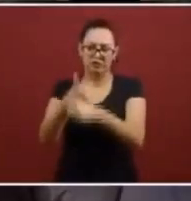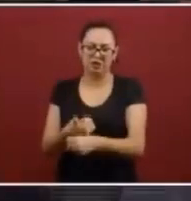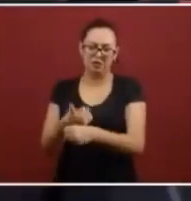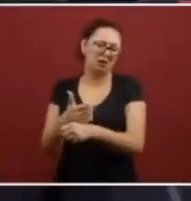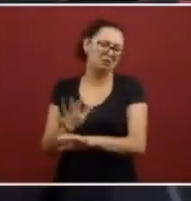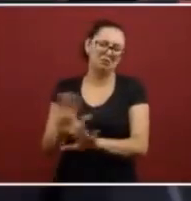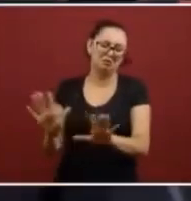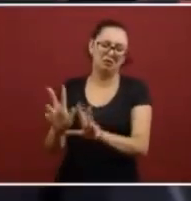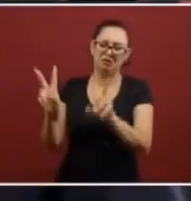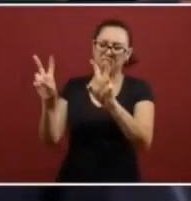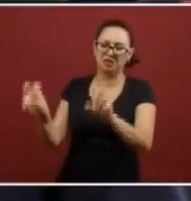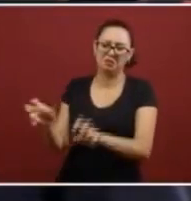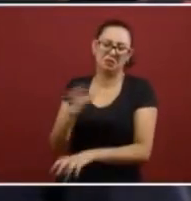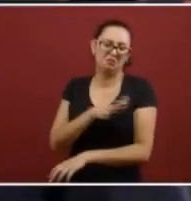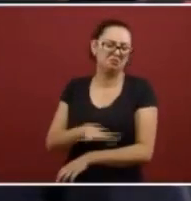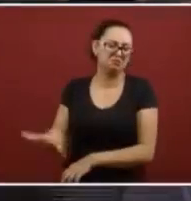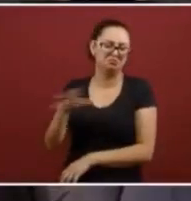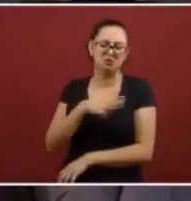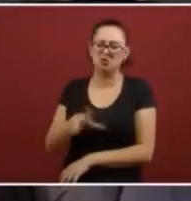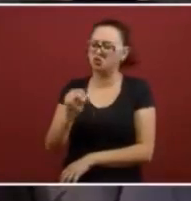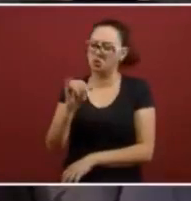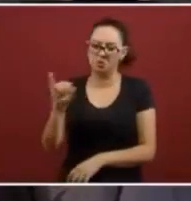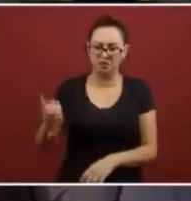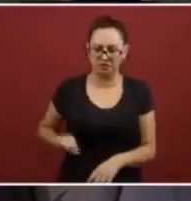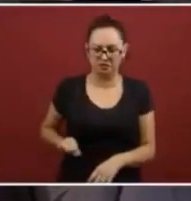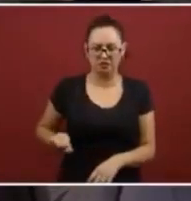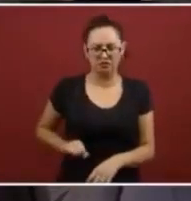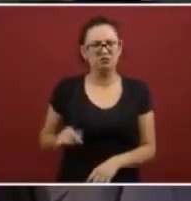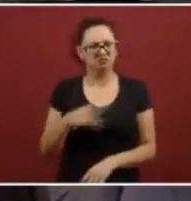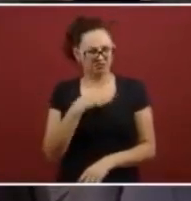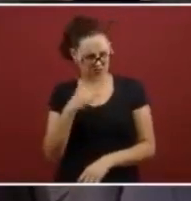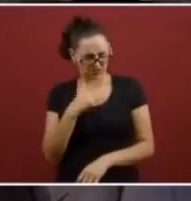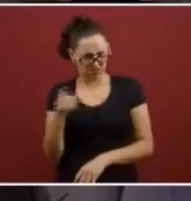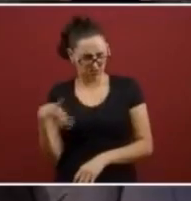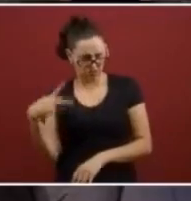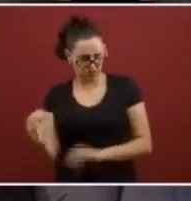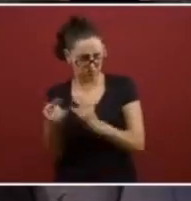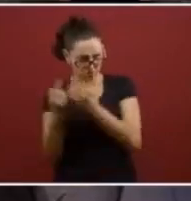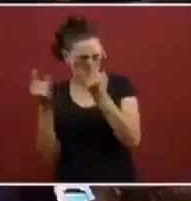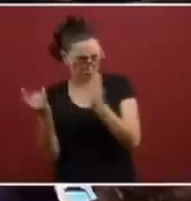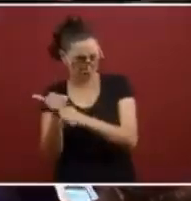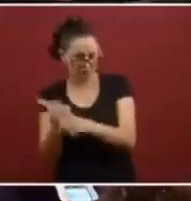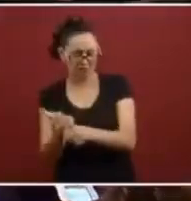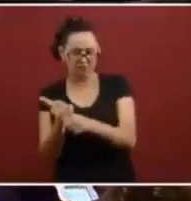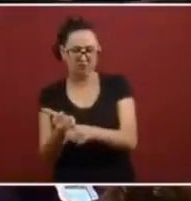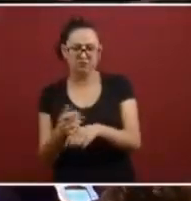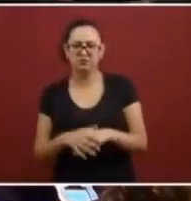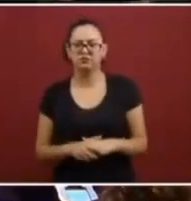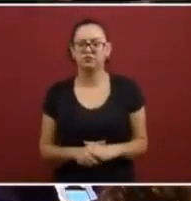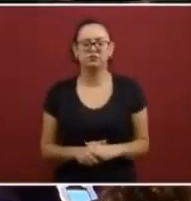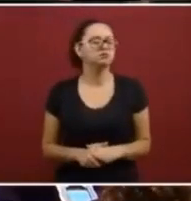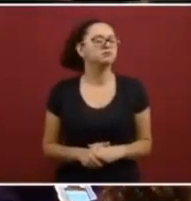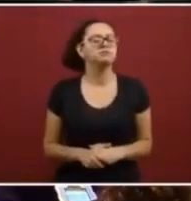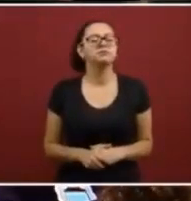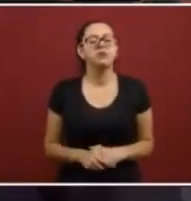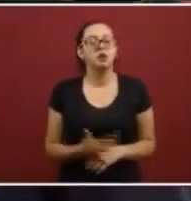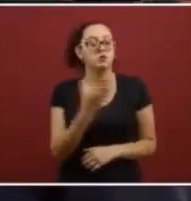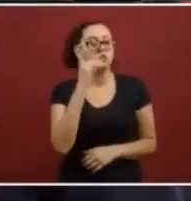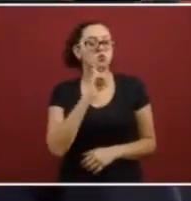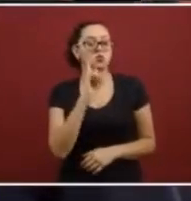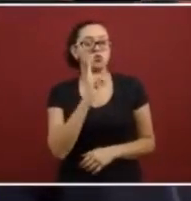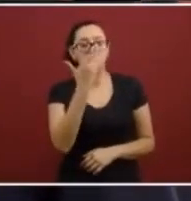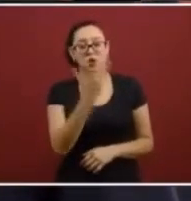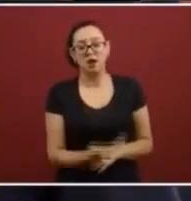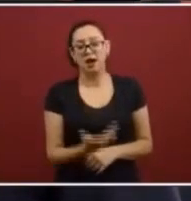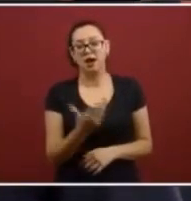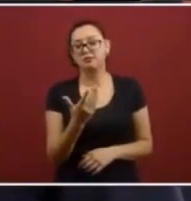hablar. ¿Usted comparte esta situación de que estas historias son un drama también, presidente? Yo respeto mucho a Raquel. He says